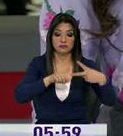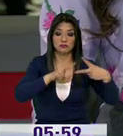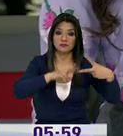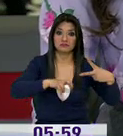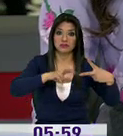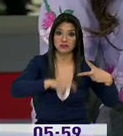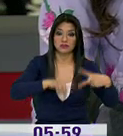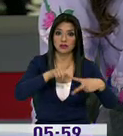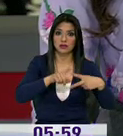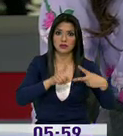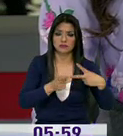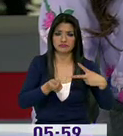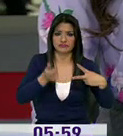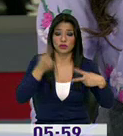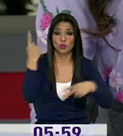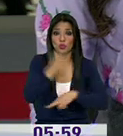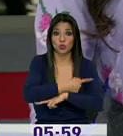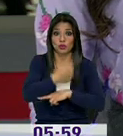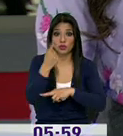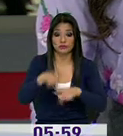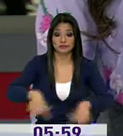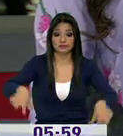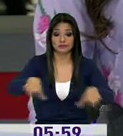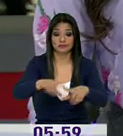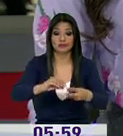ocurridas en menos de 24 horas en la zona 8.